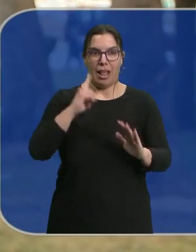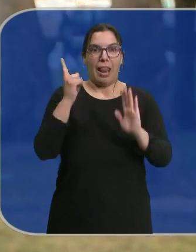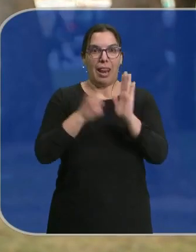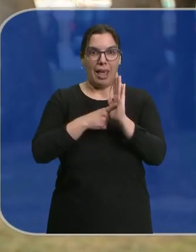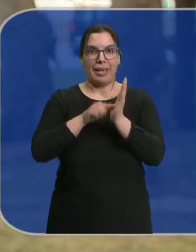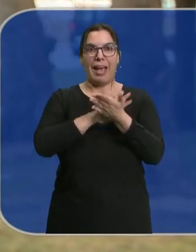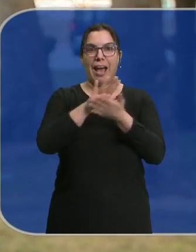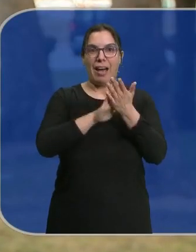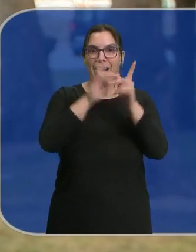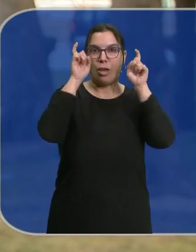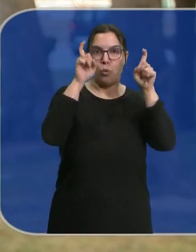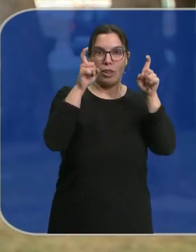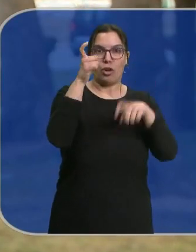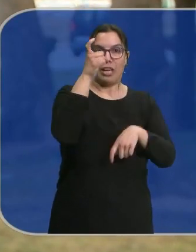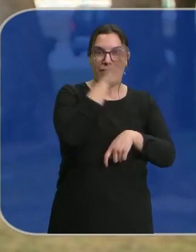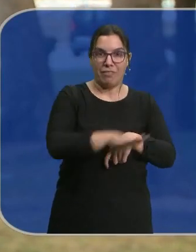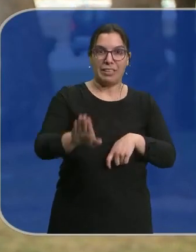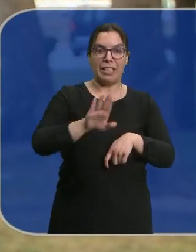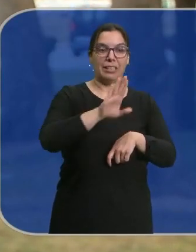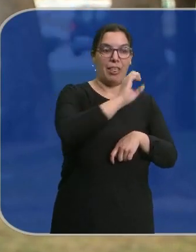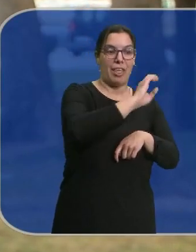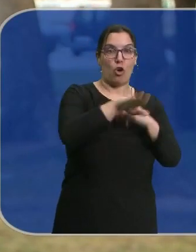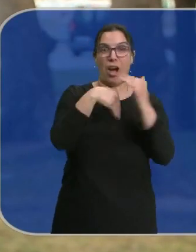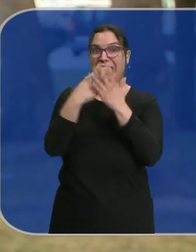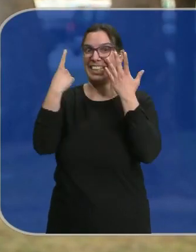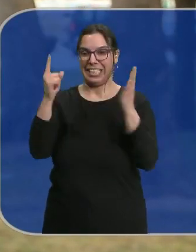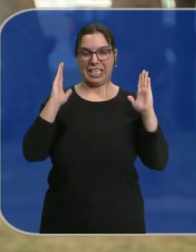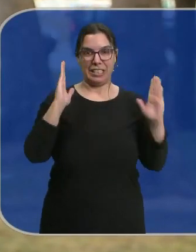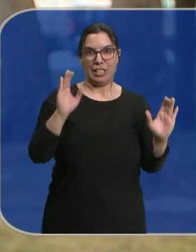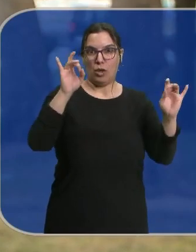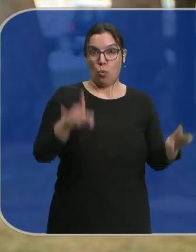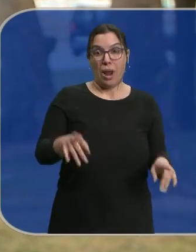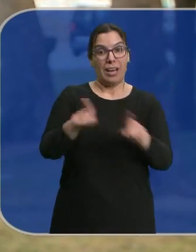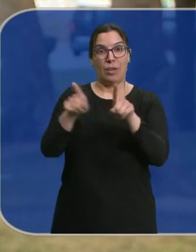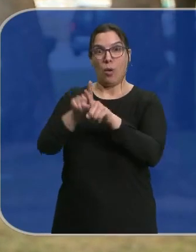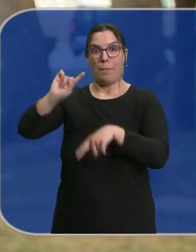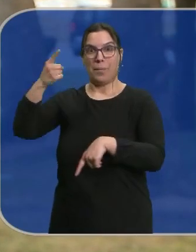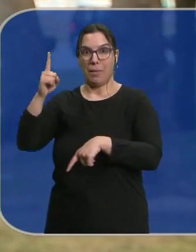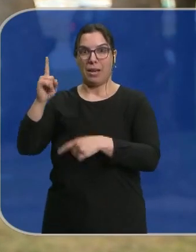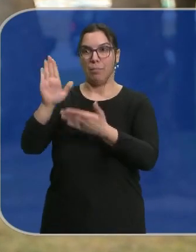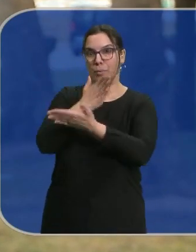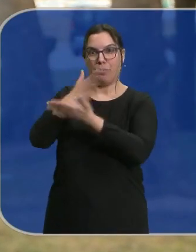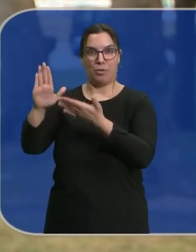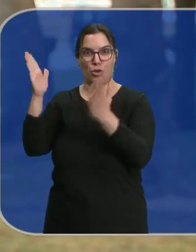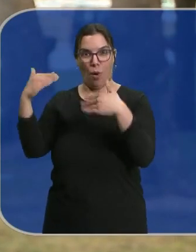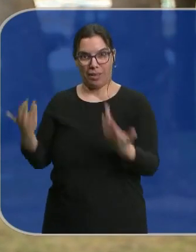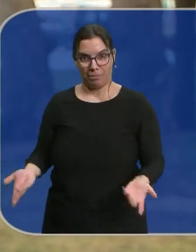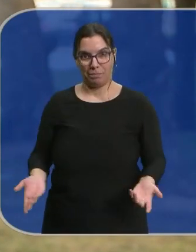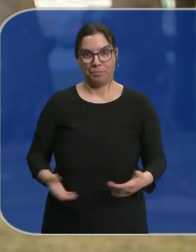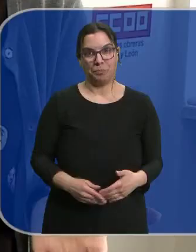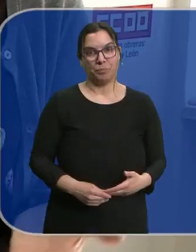así, habla de educación infantil, que abarca de 0 a 6 años. Lo mismo que se gestiona la educación primaria y no establecemos primer ciclo, segundo ciclo.